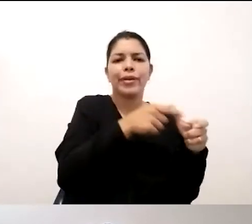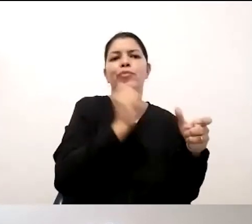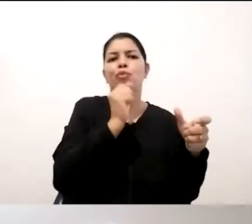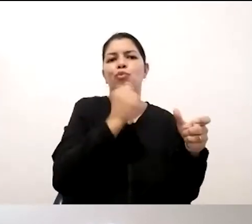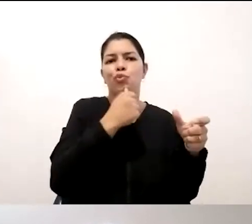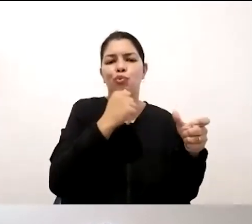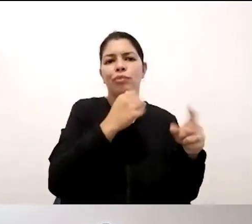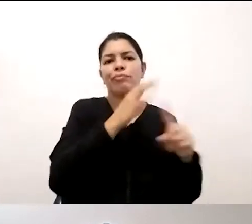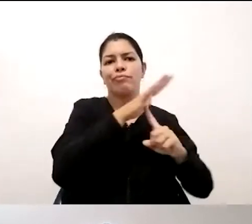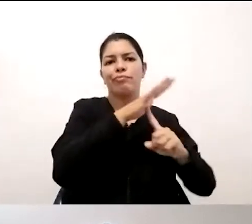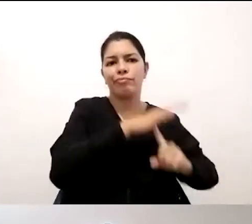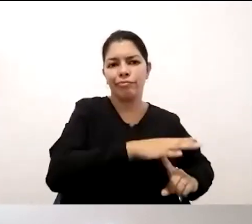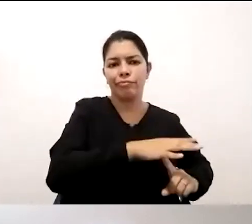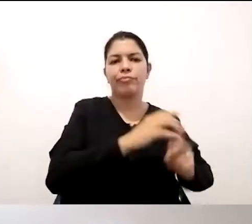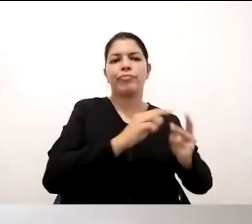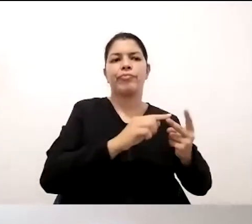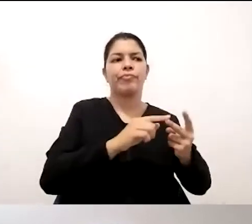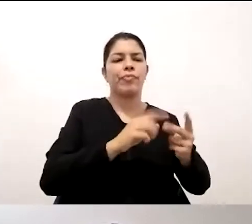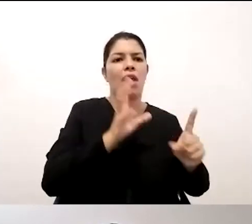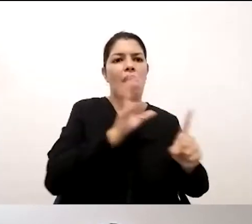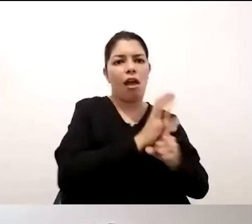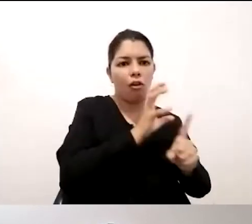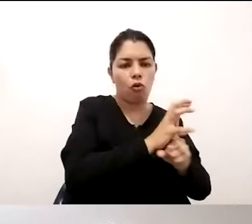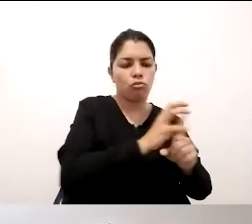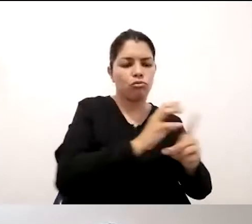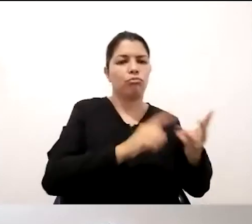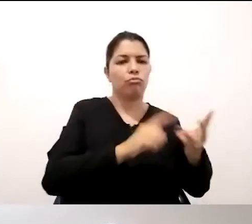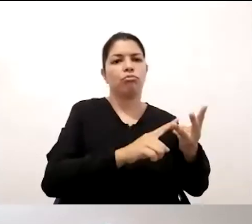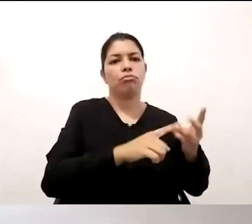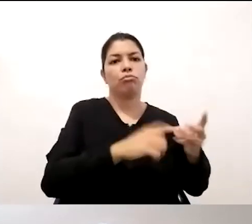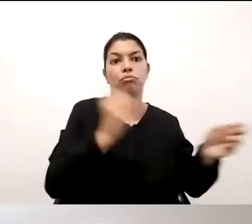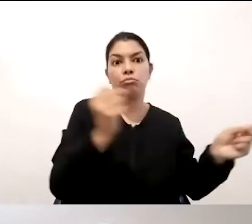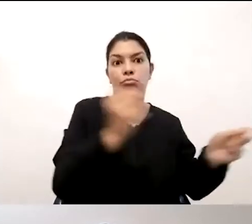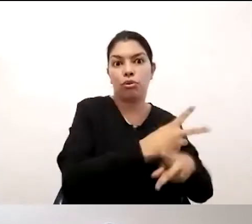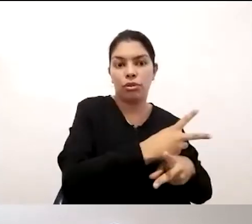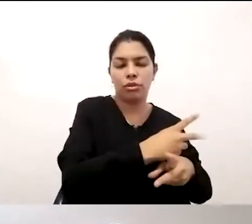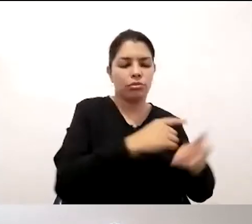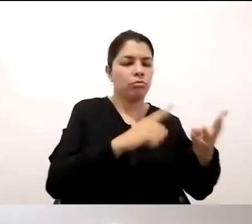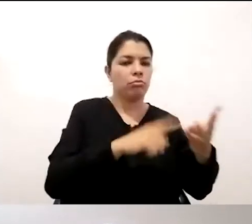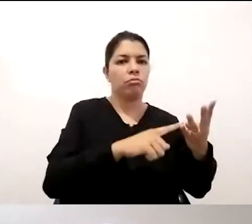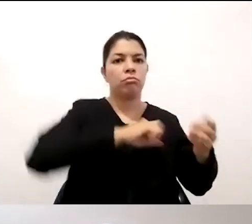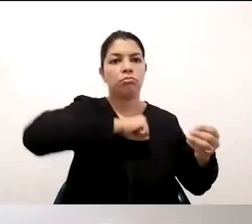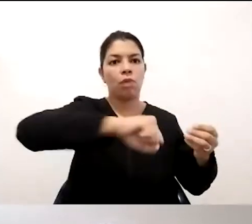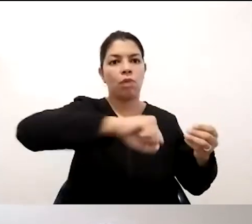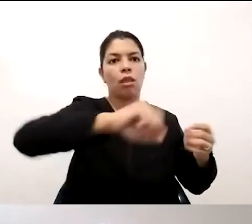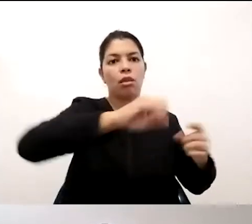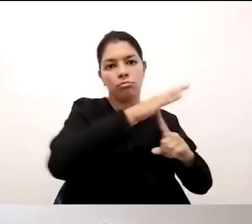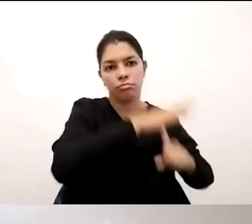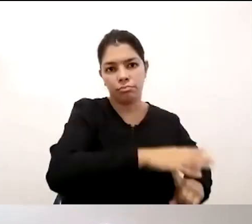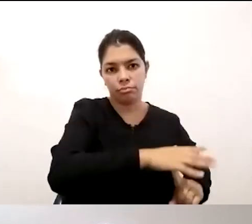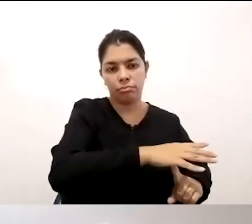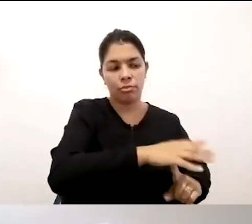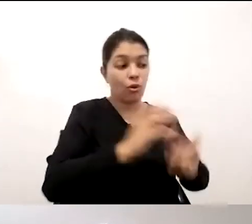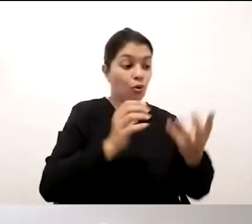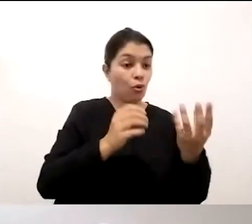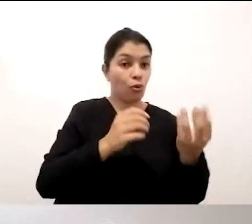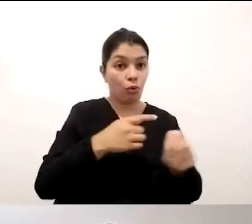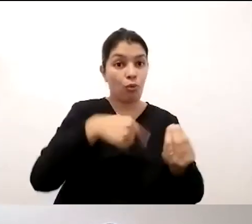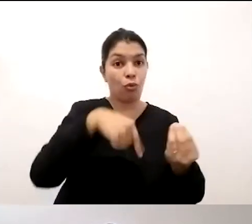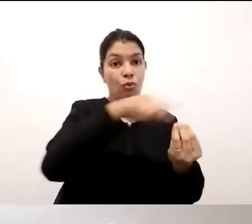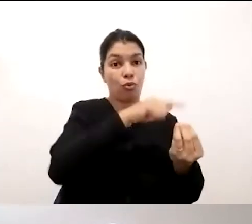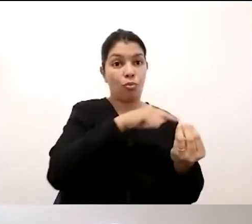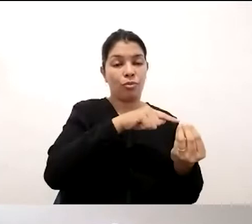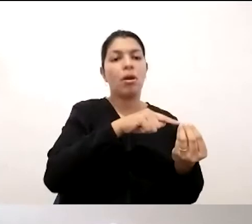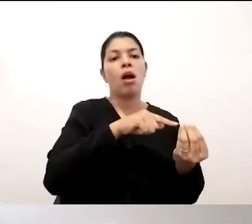acoso, violencia de todo tipo y vulneración de sus derechos. Dentro de este grupo y debido a su género se encuentran las